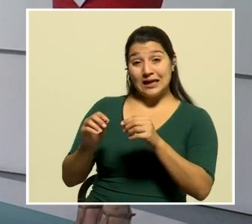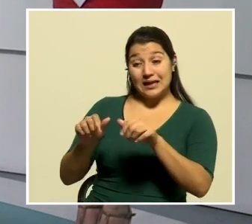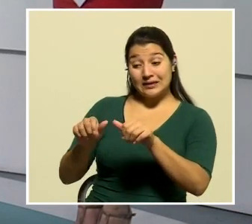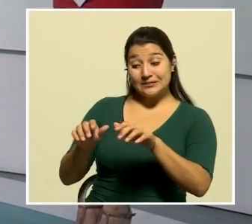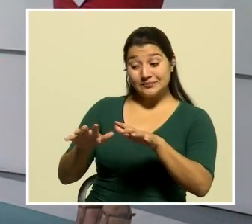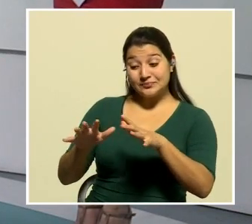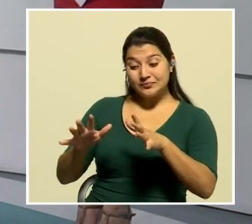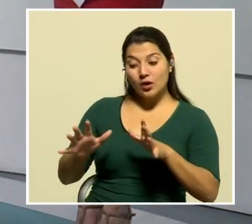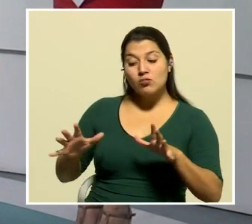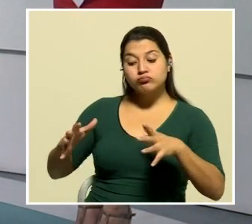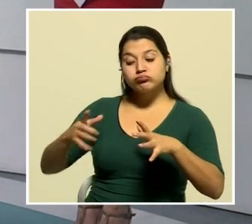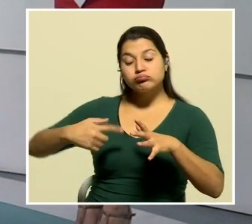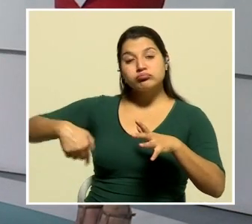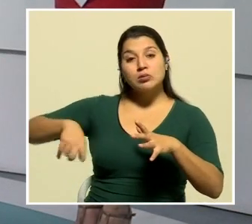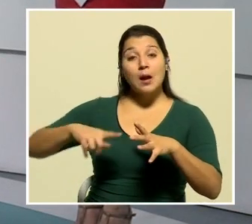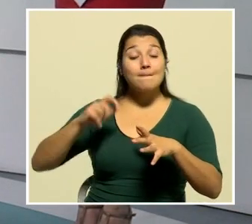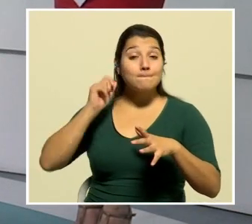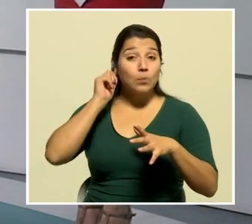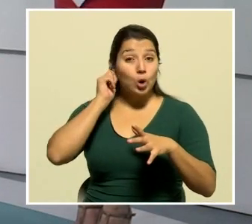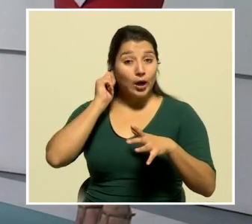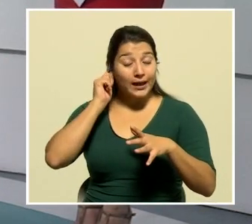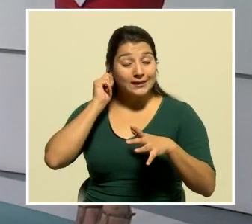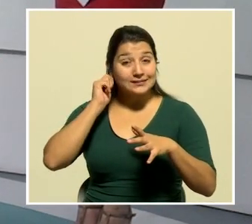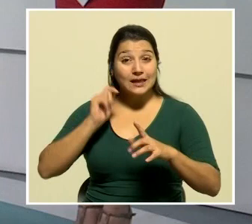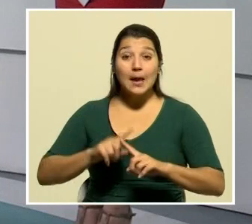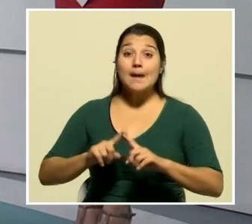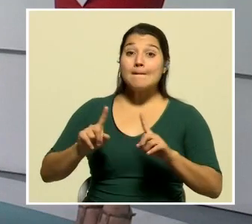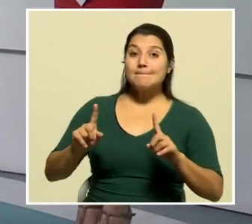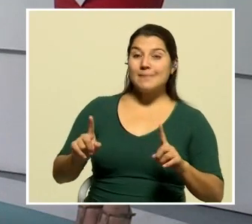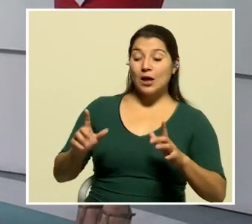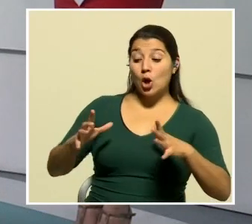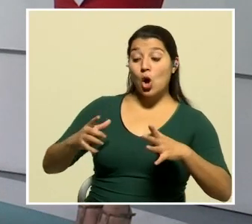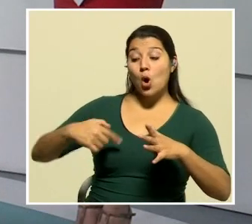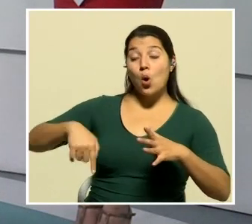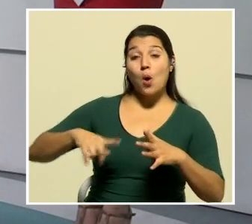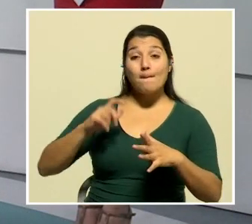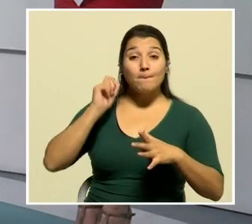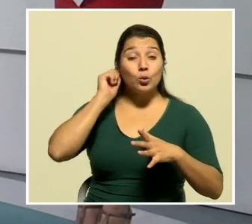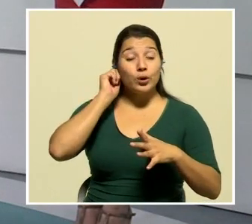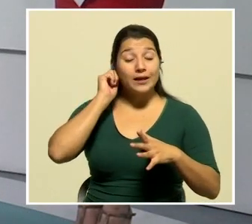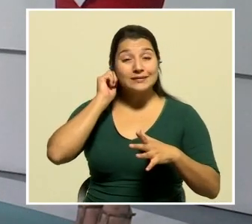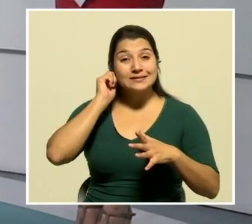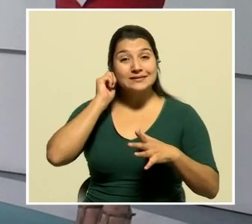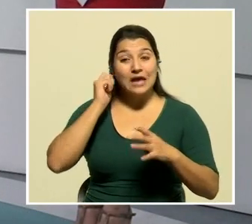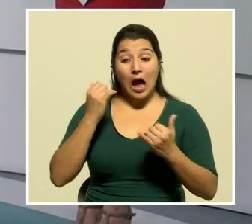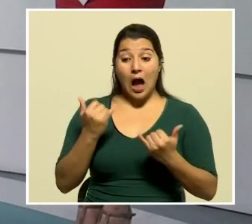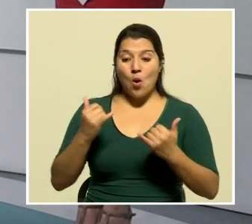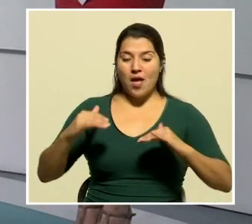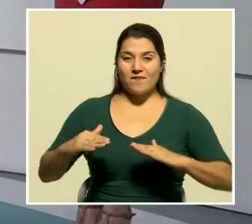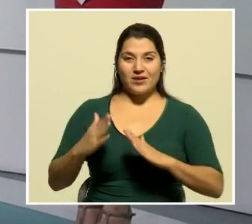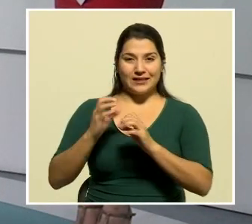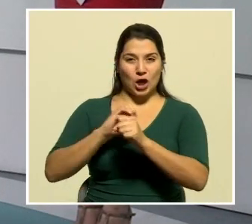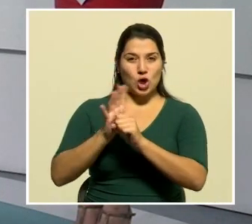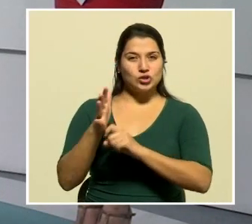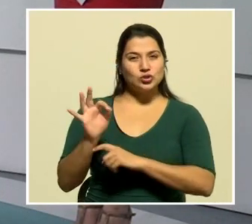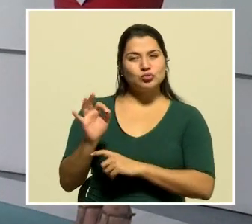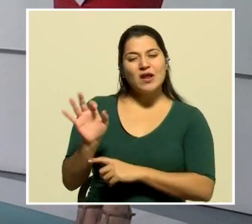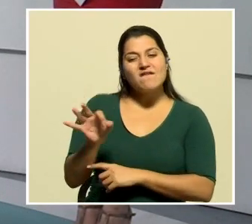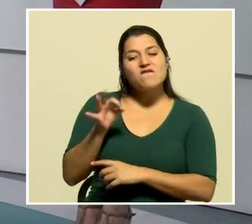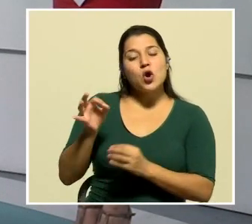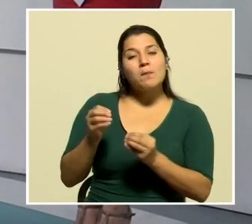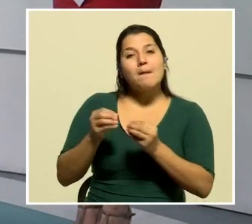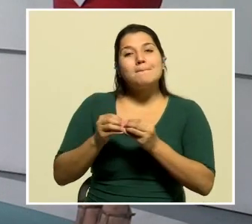mujeres, si se puede ver como un sector, pero las mujeres viven esta epidemia de una manera más